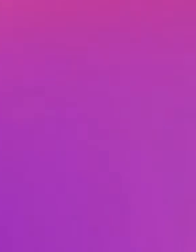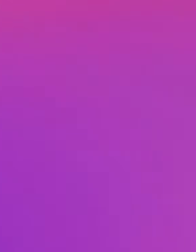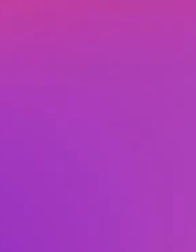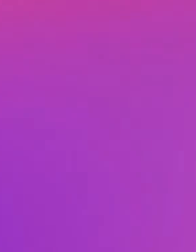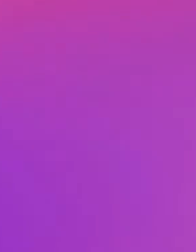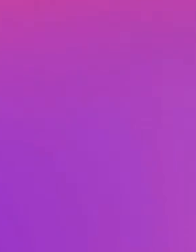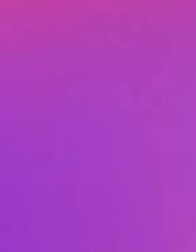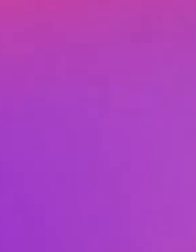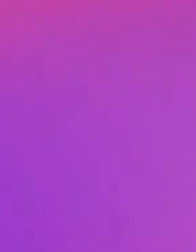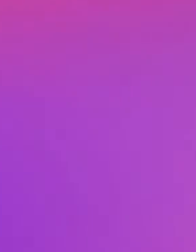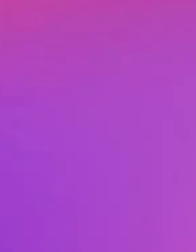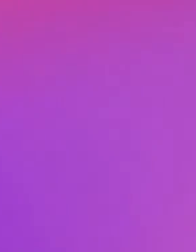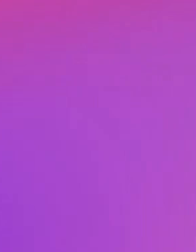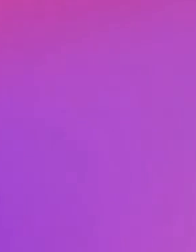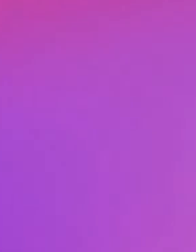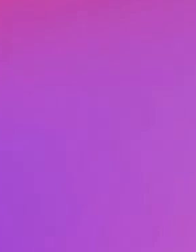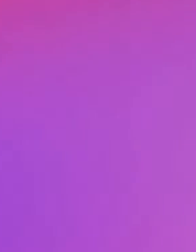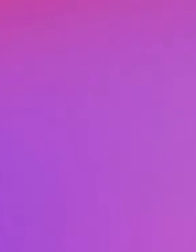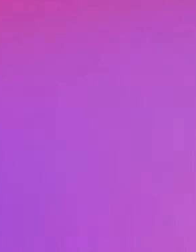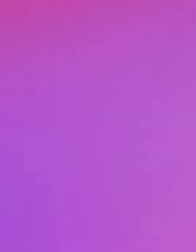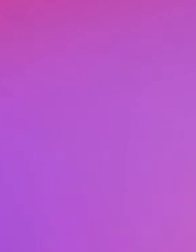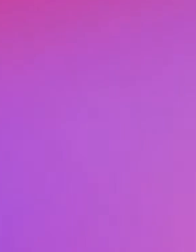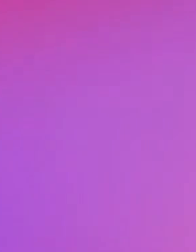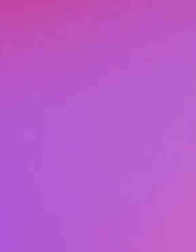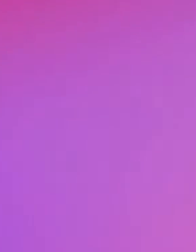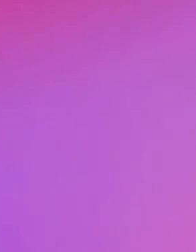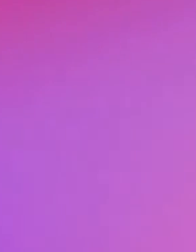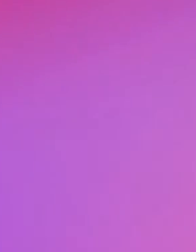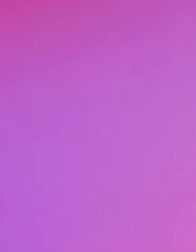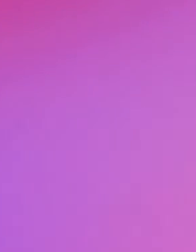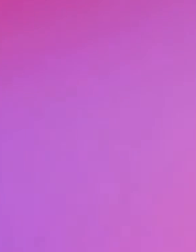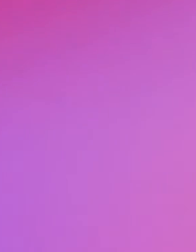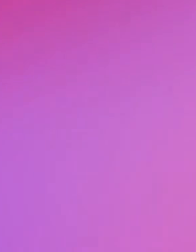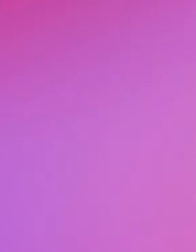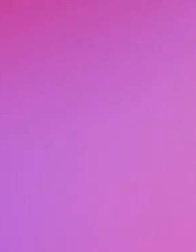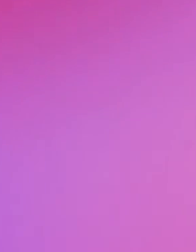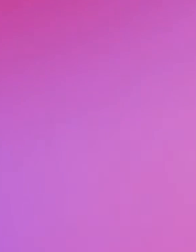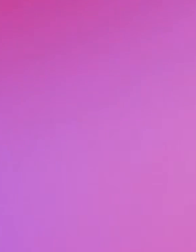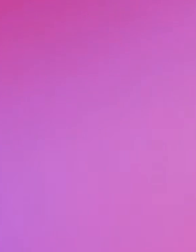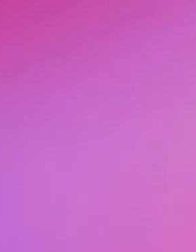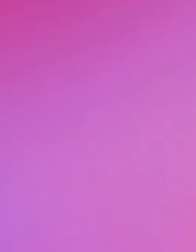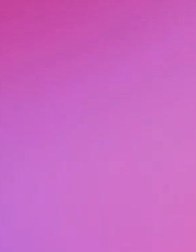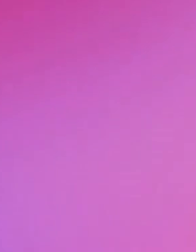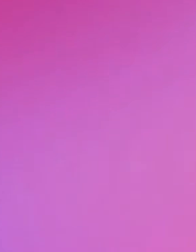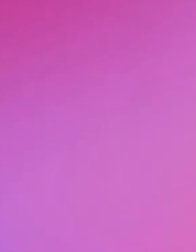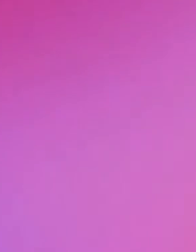conalitec.cep.gob.mx. Y recuerda que también cuentas con el sitio